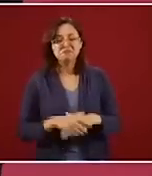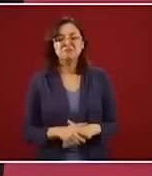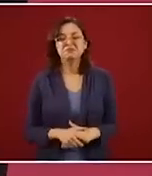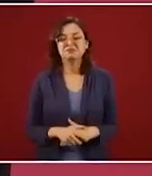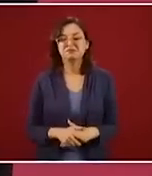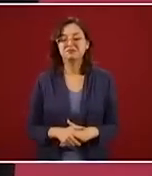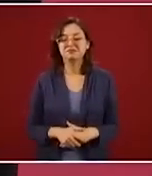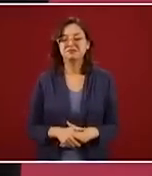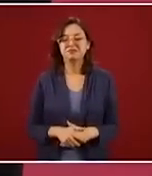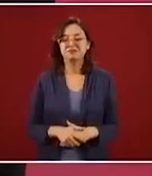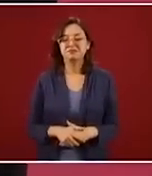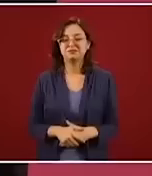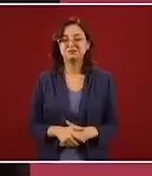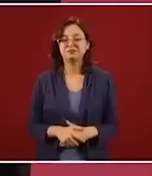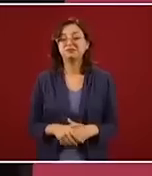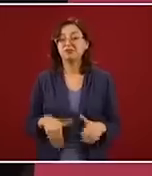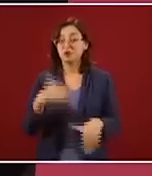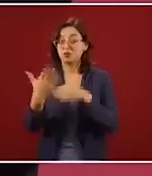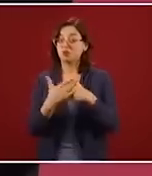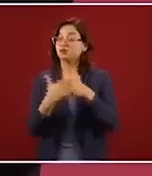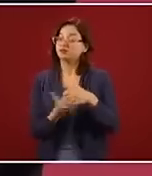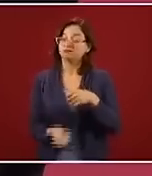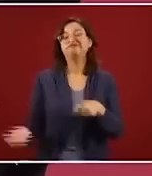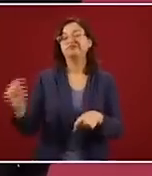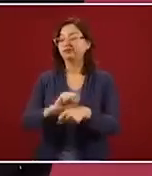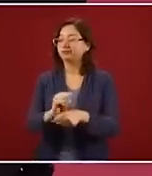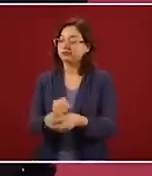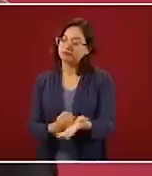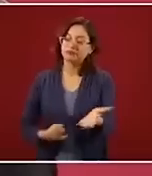Quedamos de que la semana próxima resolvemos.